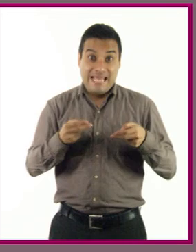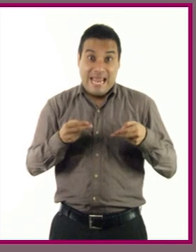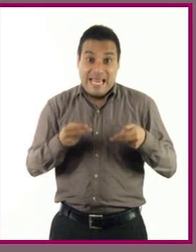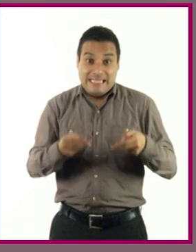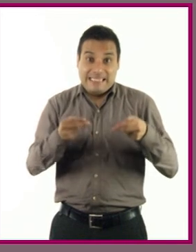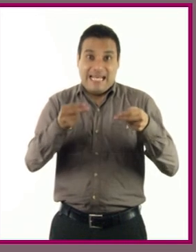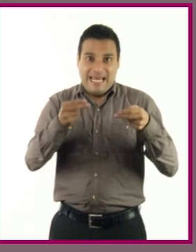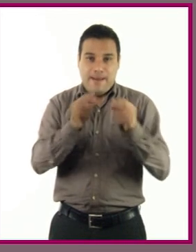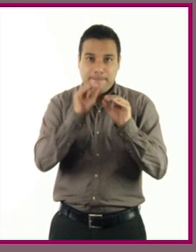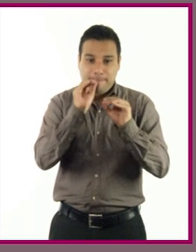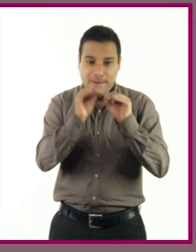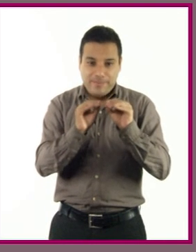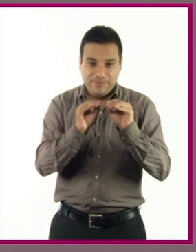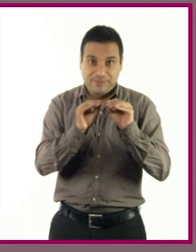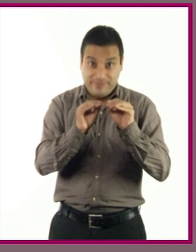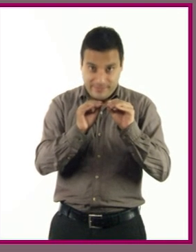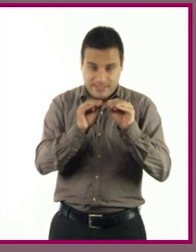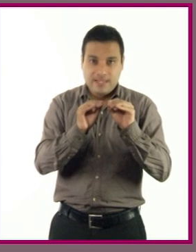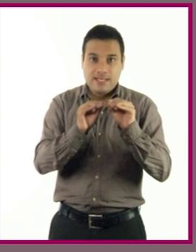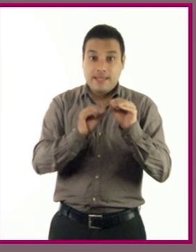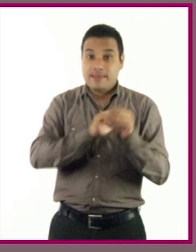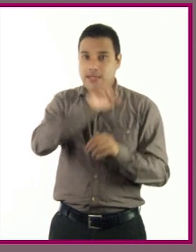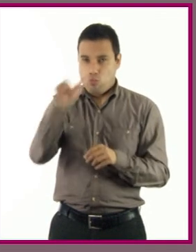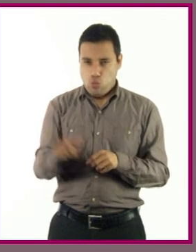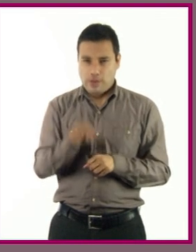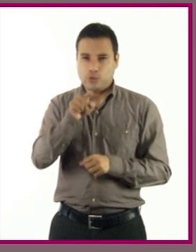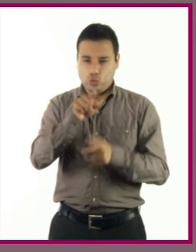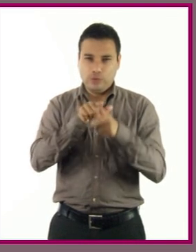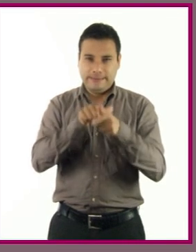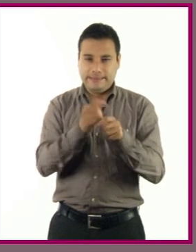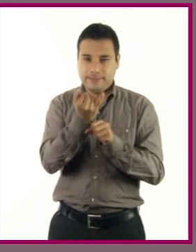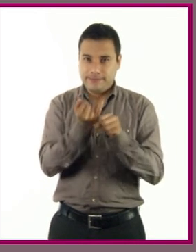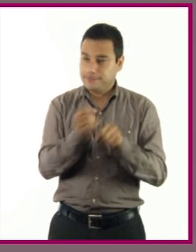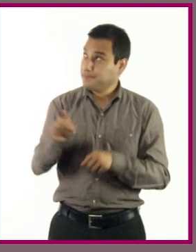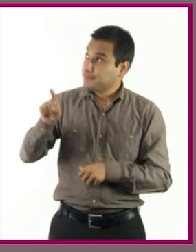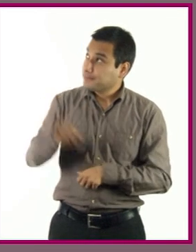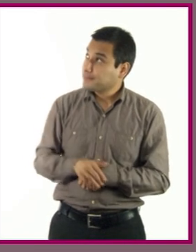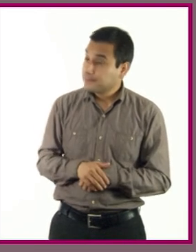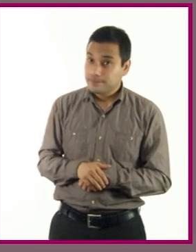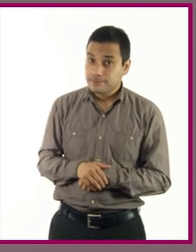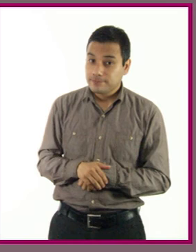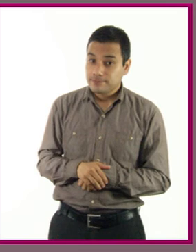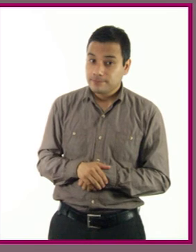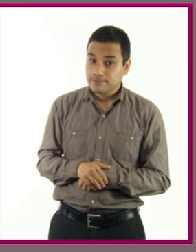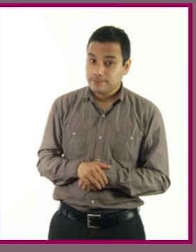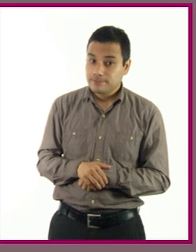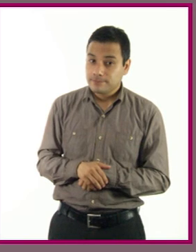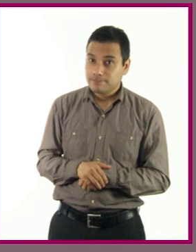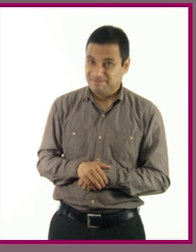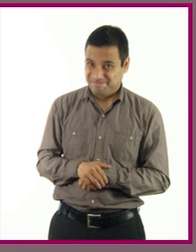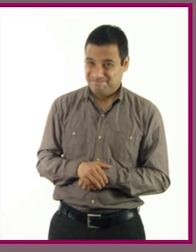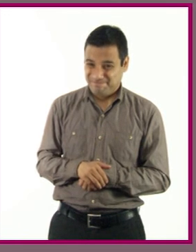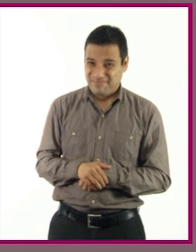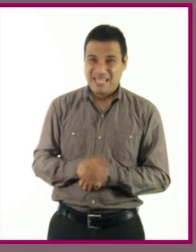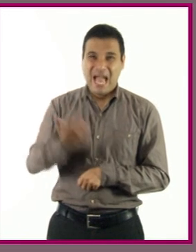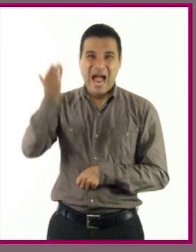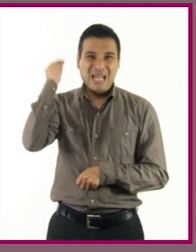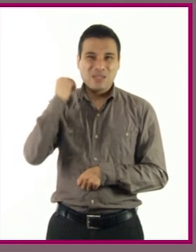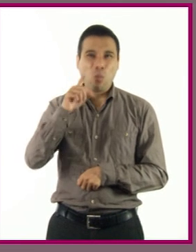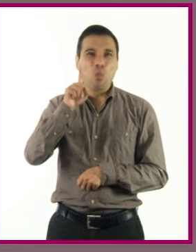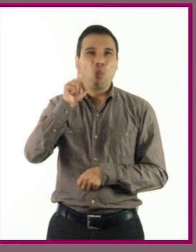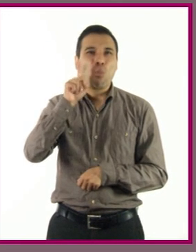siguiente página les sugerimos investigar el caso de Olimpia Coral Melo, quien luego de ser víctima de